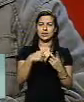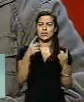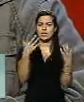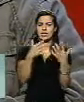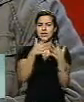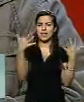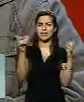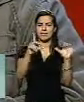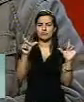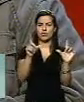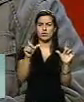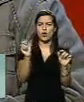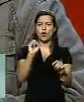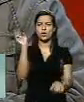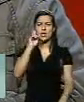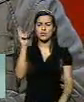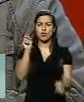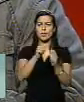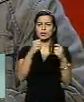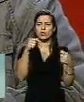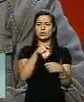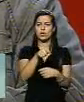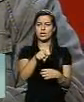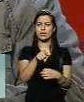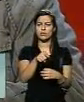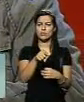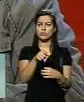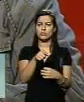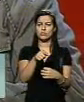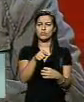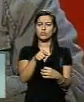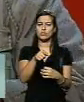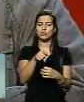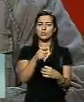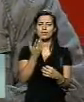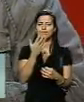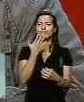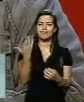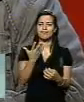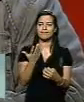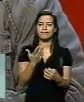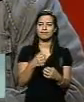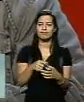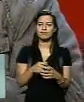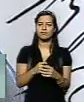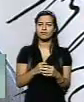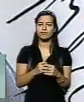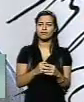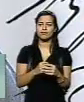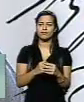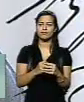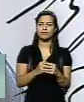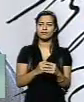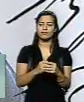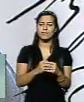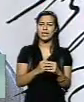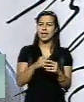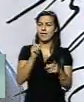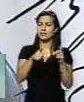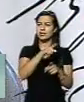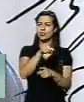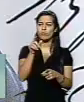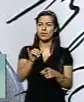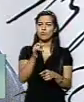que muchas veces ocupan espacios en los cuales ni siquiera están ellos, ni han visto que es lo que está pasando y entonces inventan cualquier información allí.